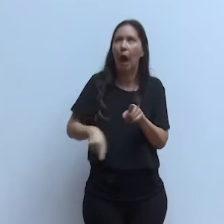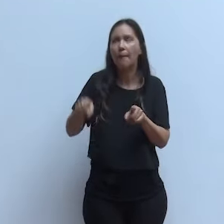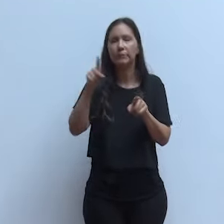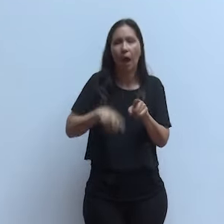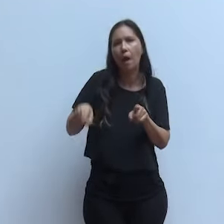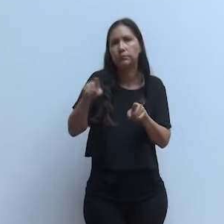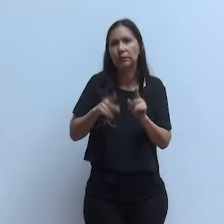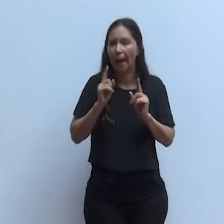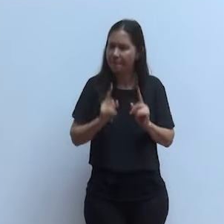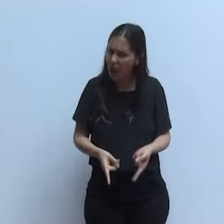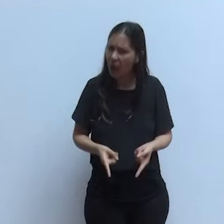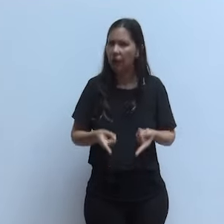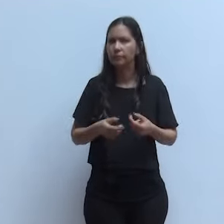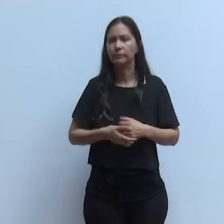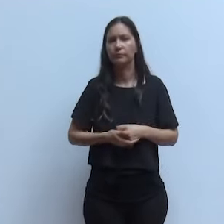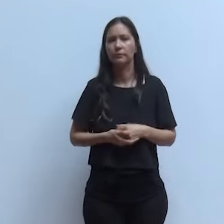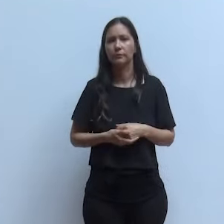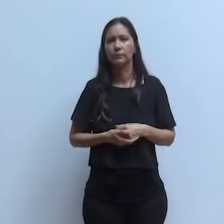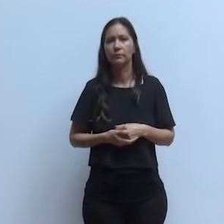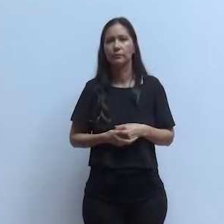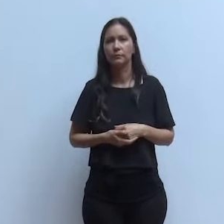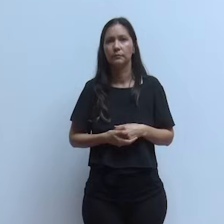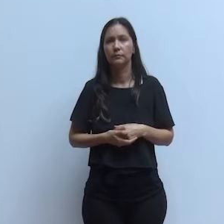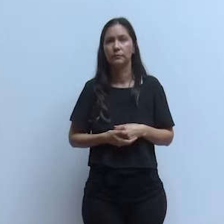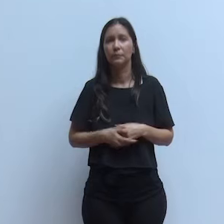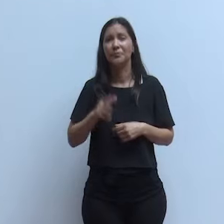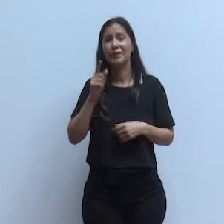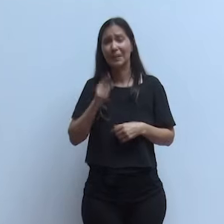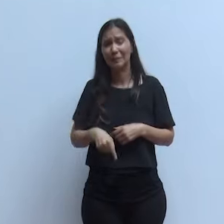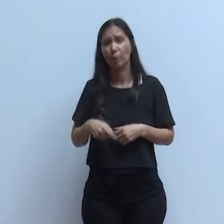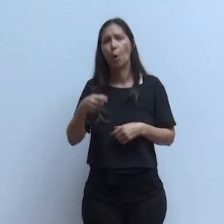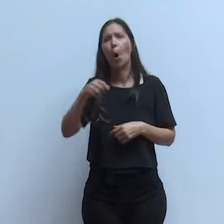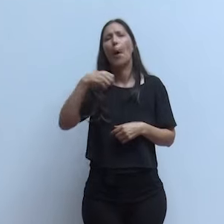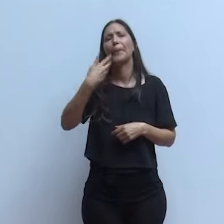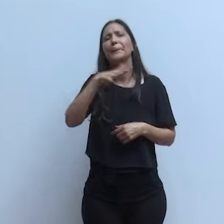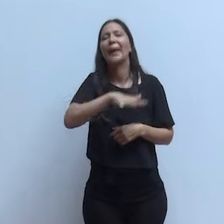e hay mucho Hubo mucho patio de la Juventud